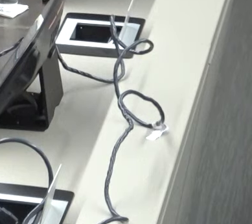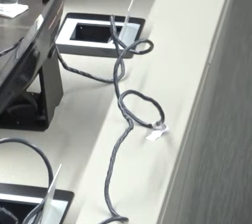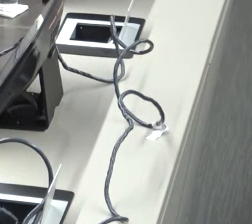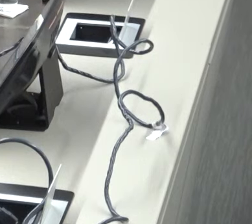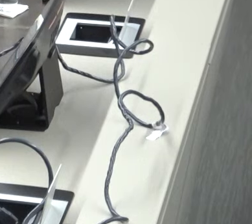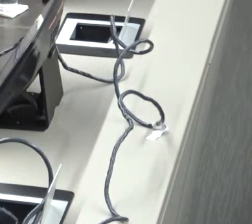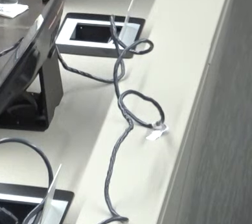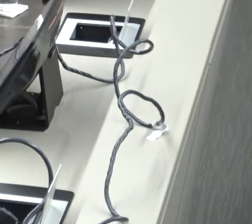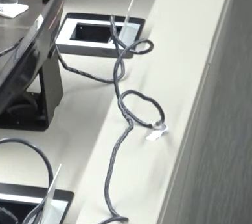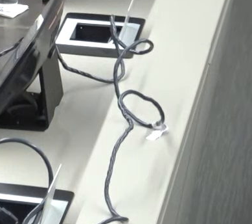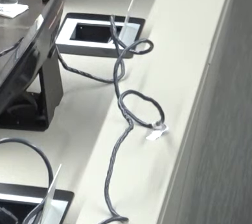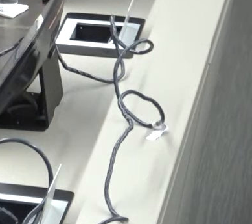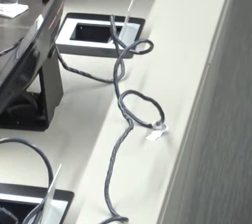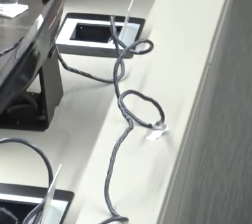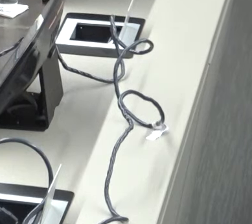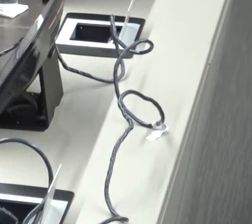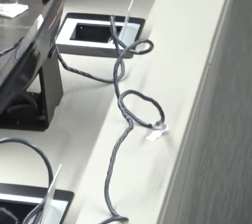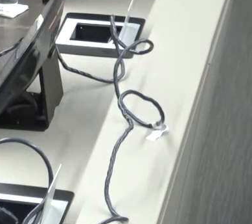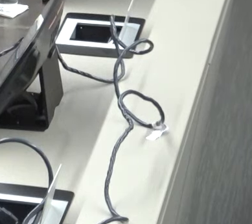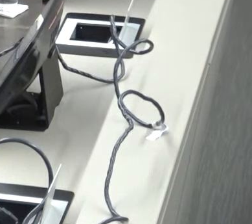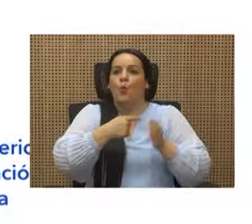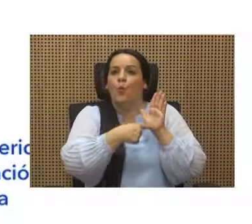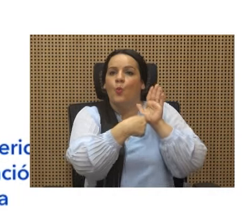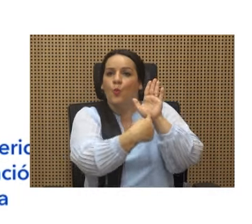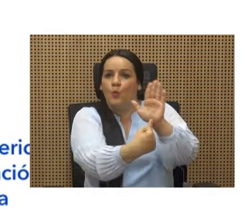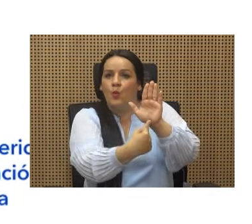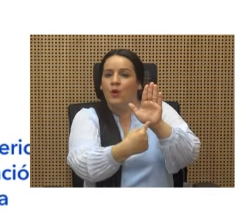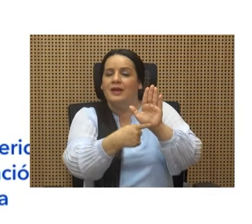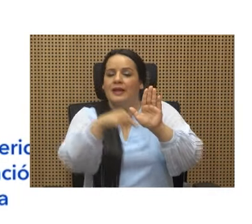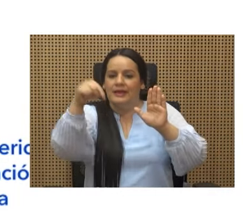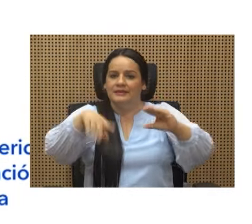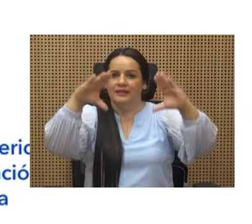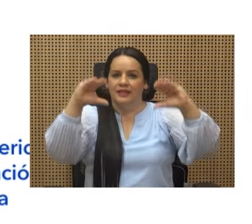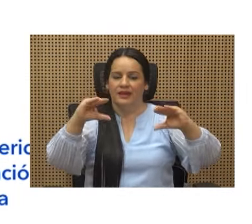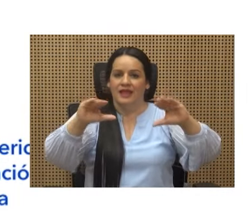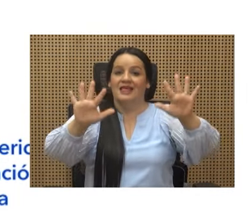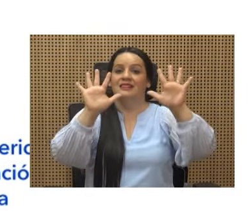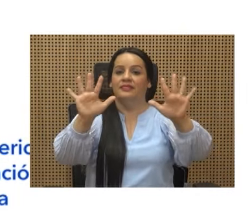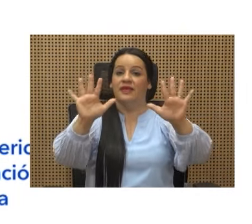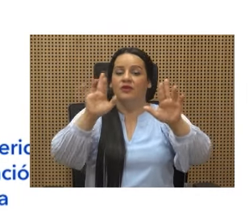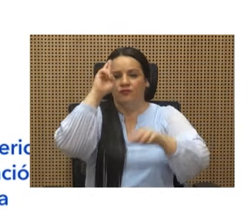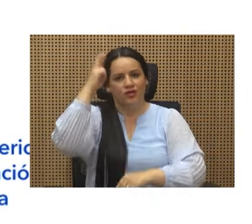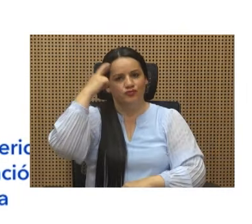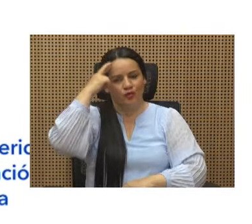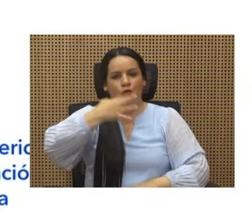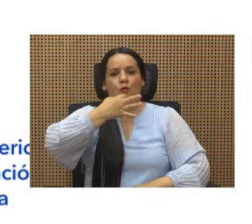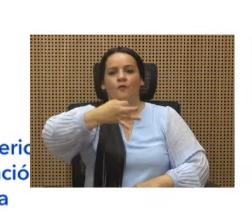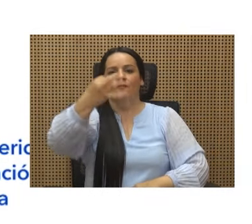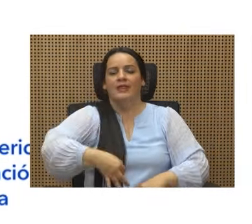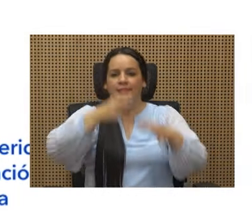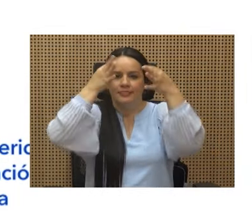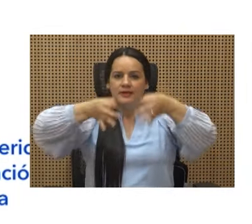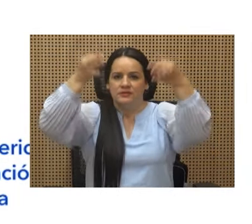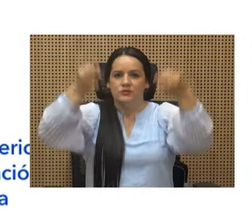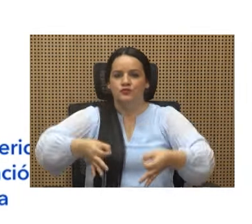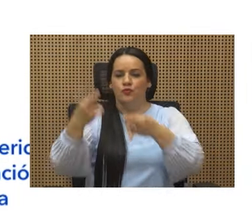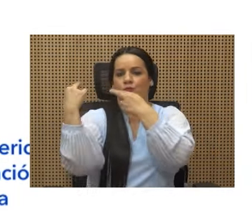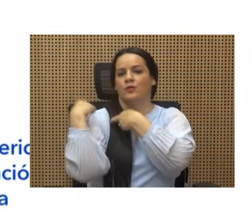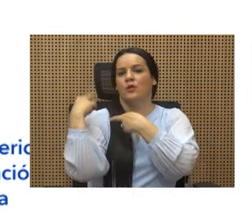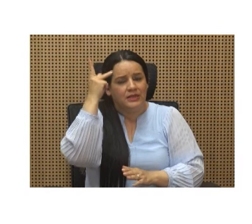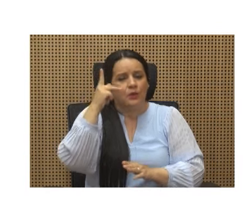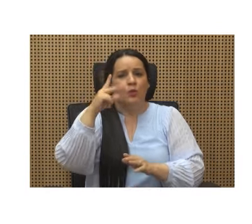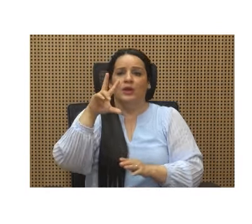junta de protección social y acueductos y alcantarillados la diputada oficialista Ada Acuña desvirtuó las conclusiones del informe